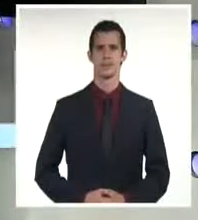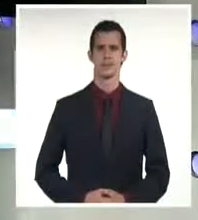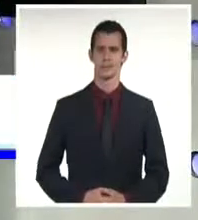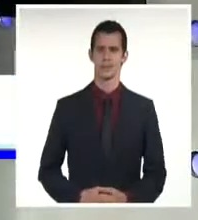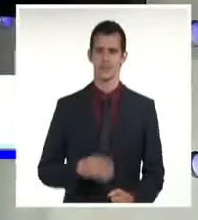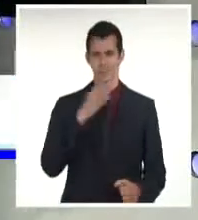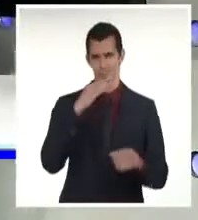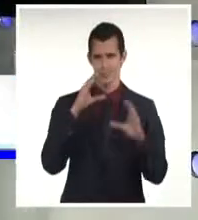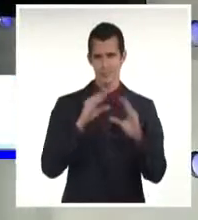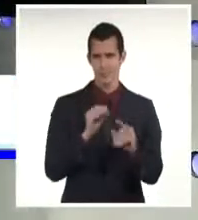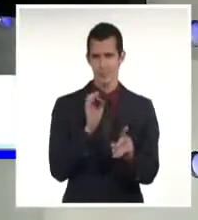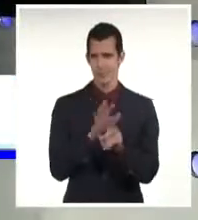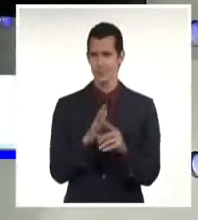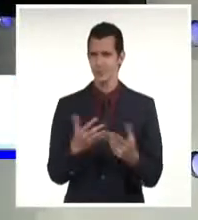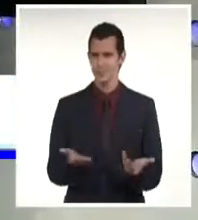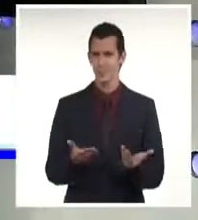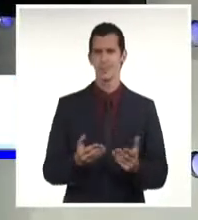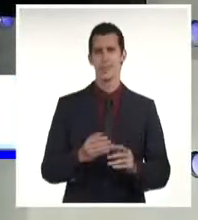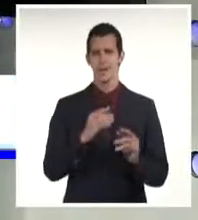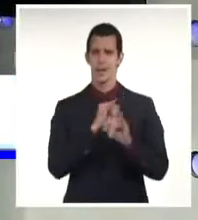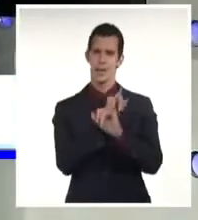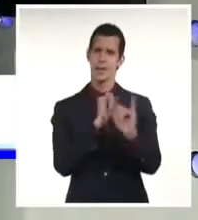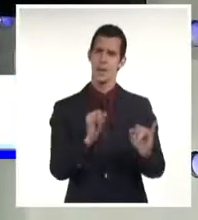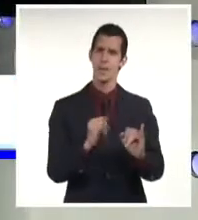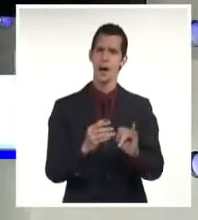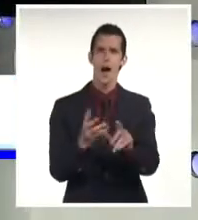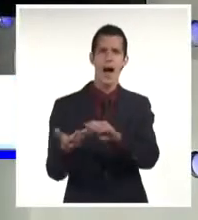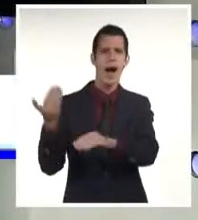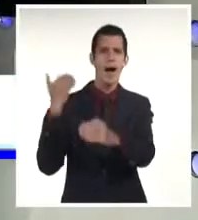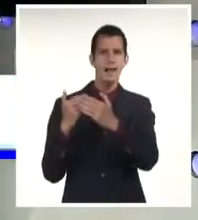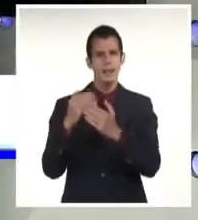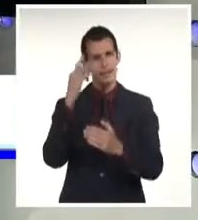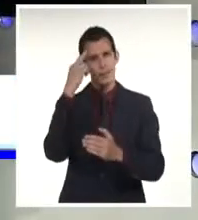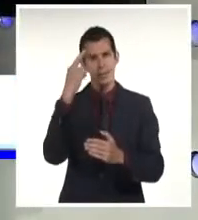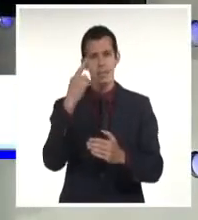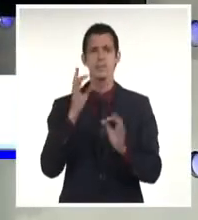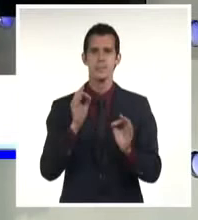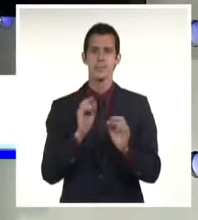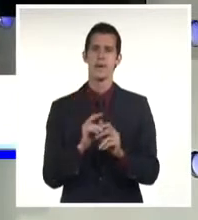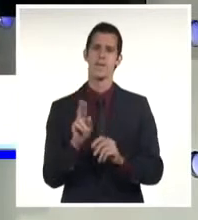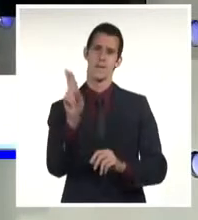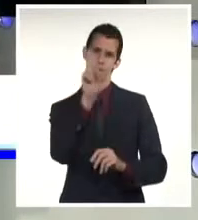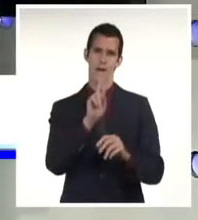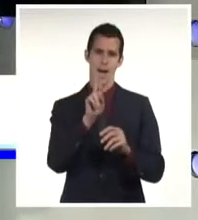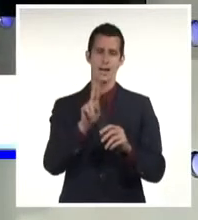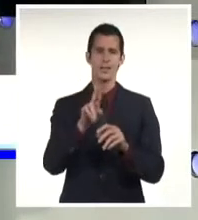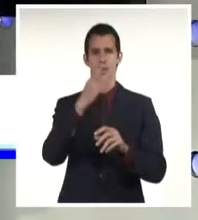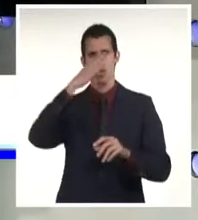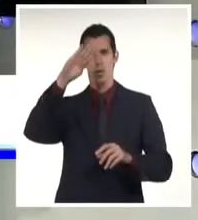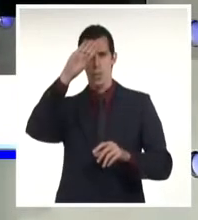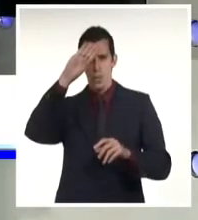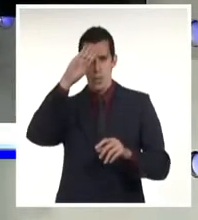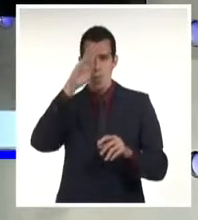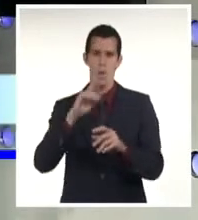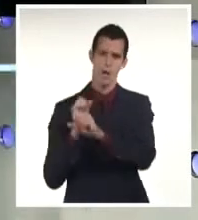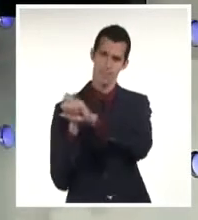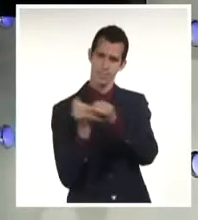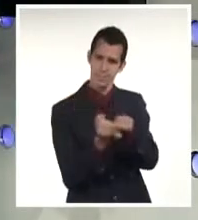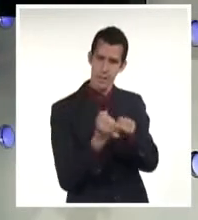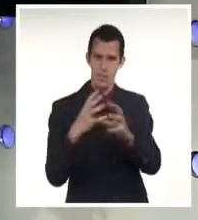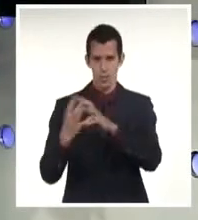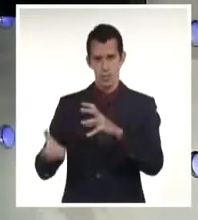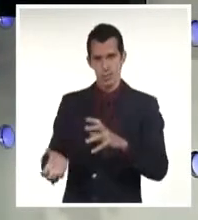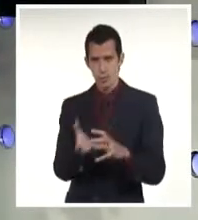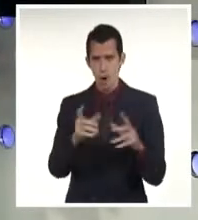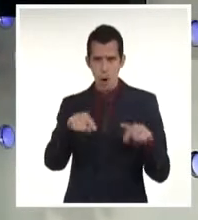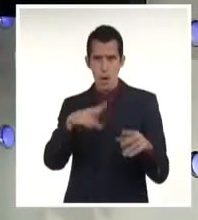Muy buenas noches. Como informamos en nuestro reporte de portada, la Federación Cubana de Béisbol y la Confederación Mundial de Béisbol Softball firmaron esta mañana